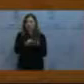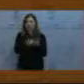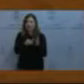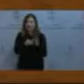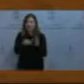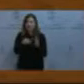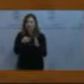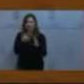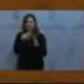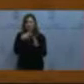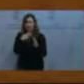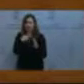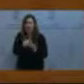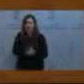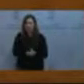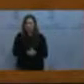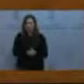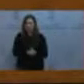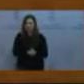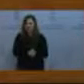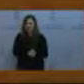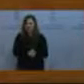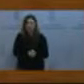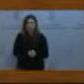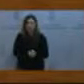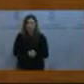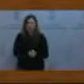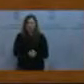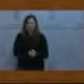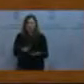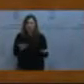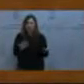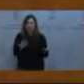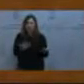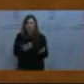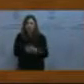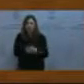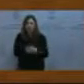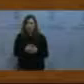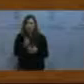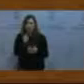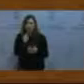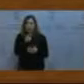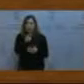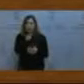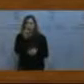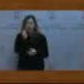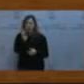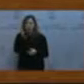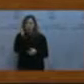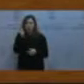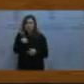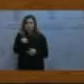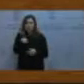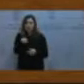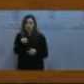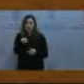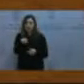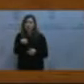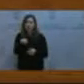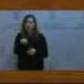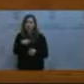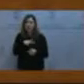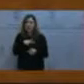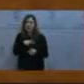se nos están quedando los magistrados, los jueces, los abogados congelados y, en fin, yo, o el plan